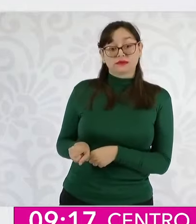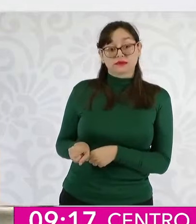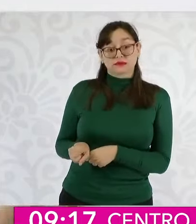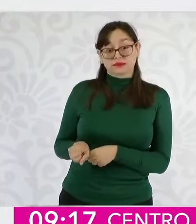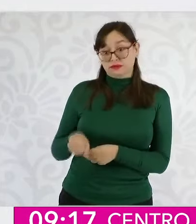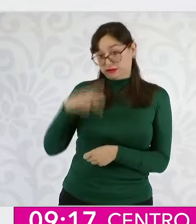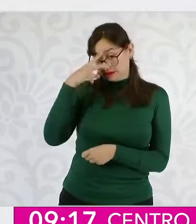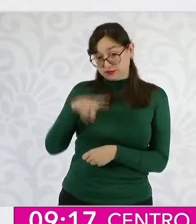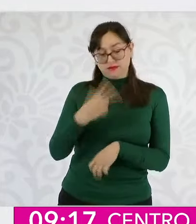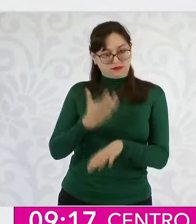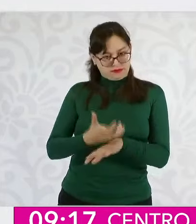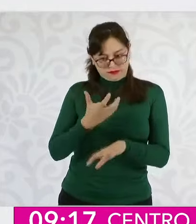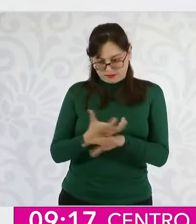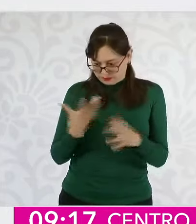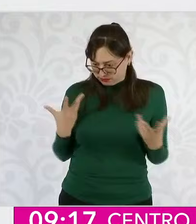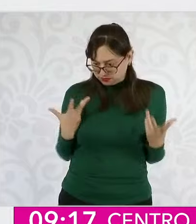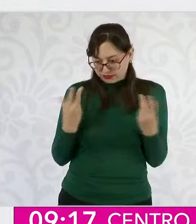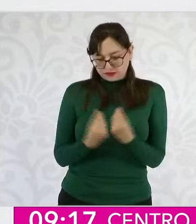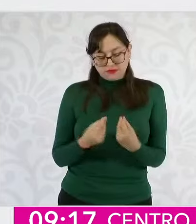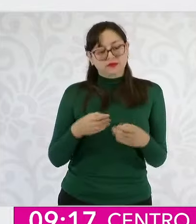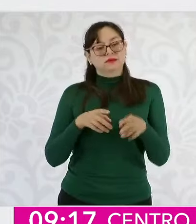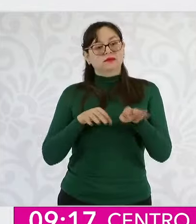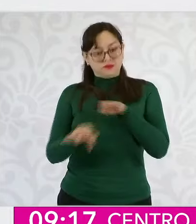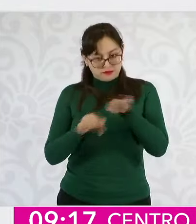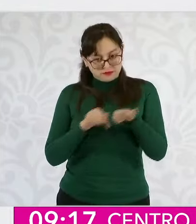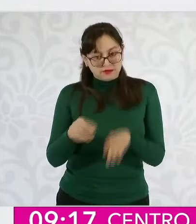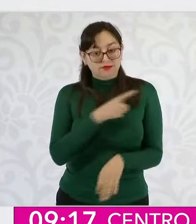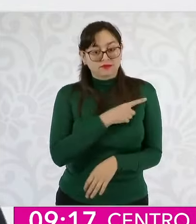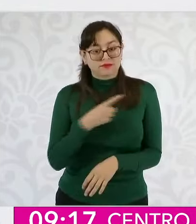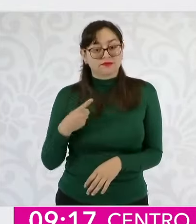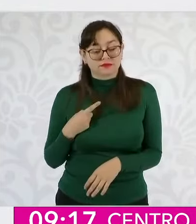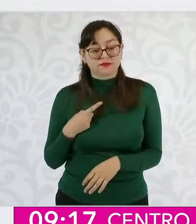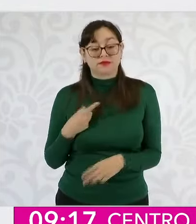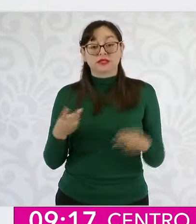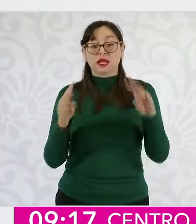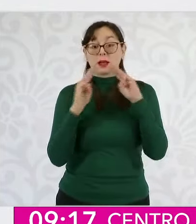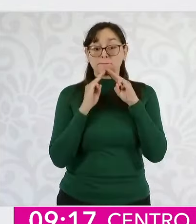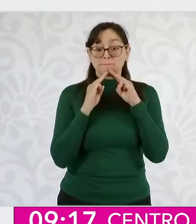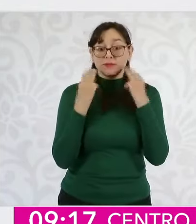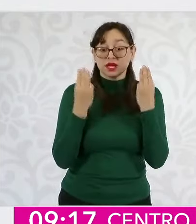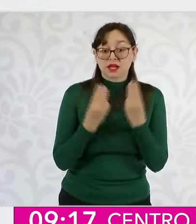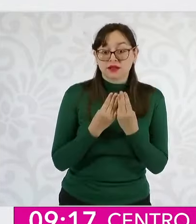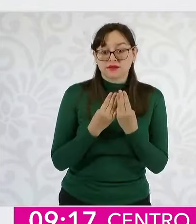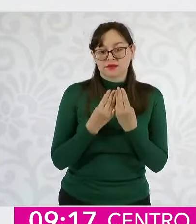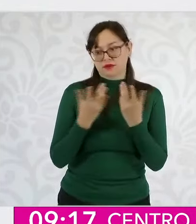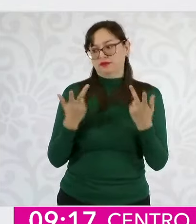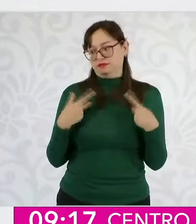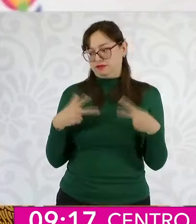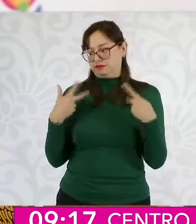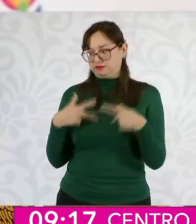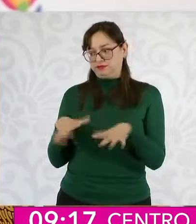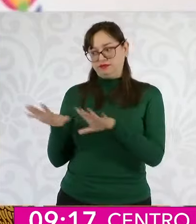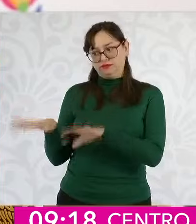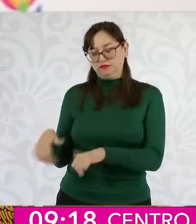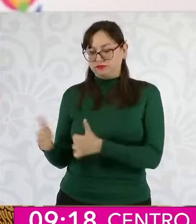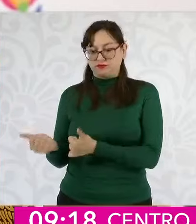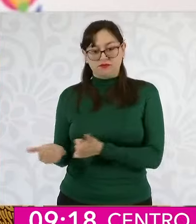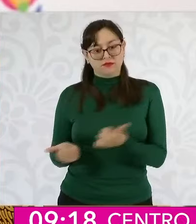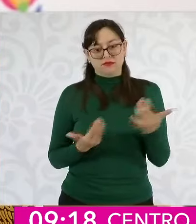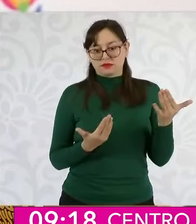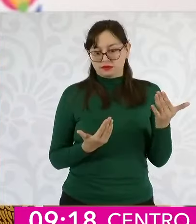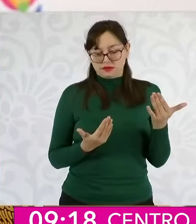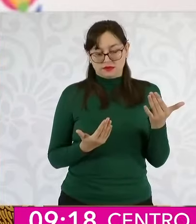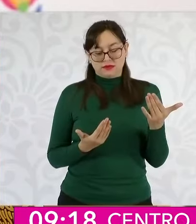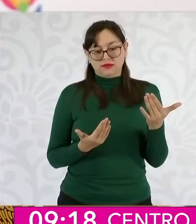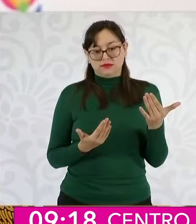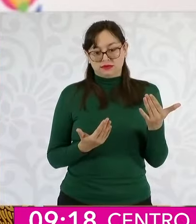con México y con Estados Unidos, porque son mafias que se dedican a transportar personas y por supuesto que es